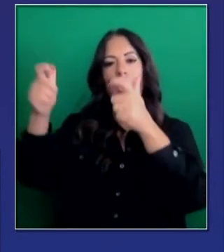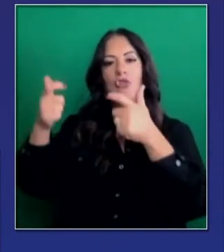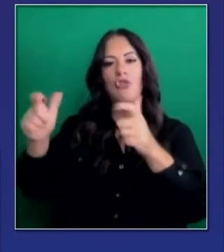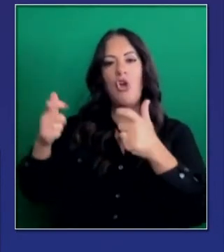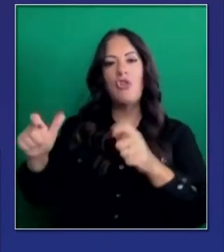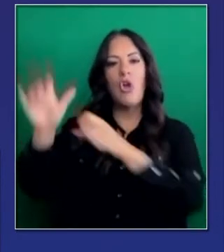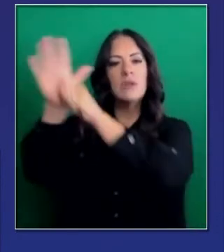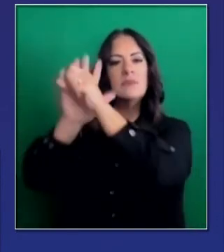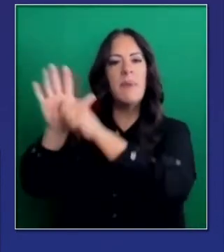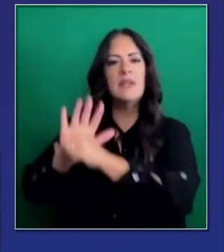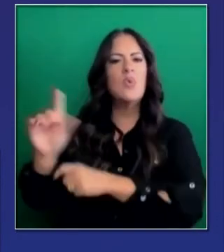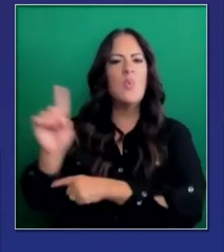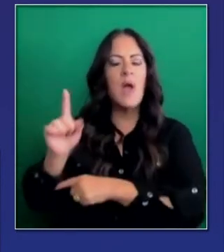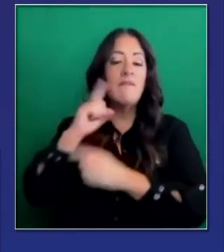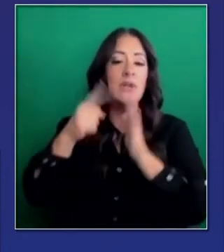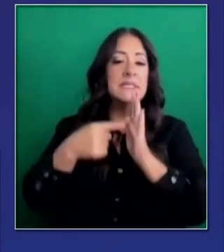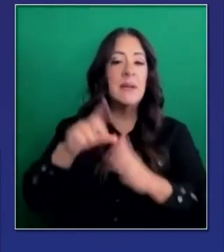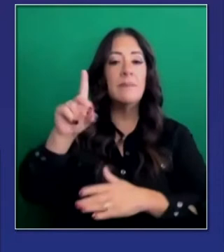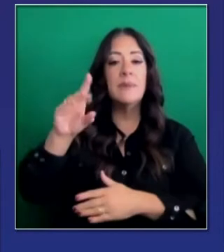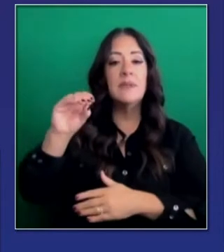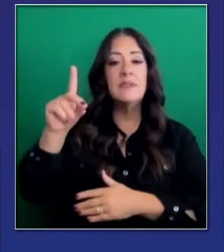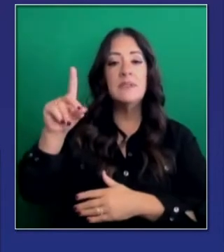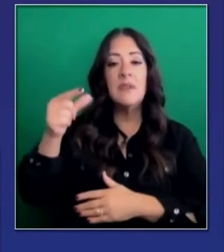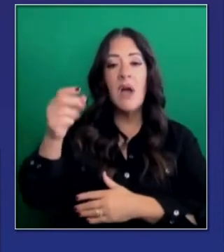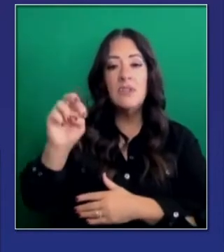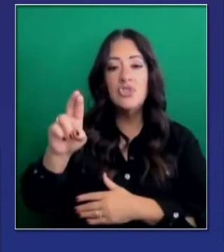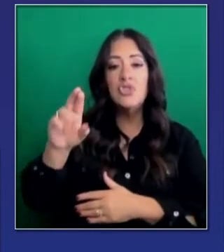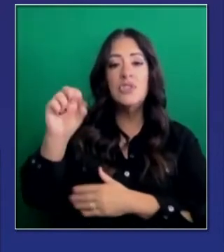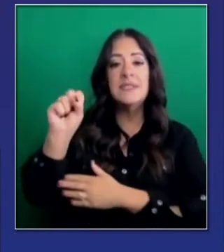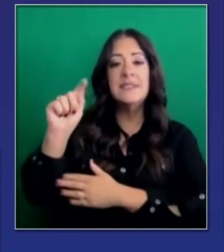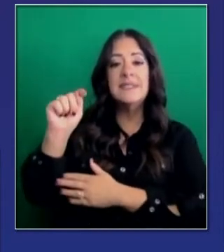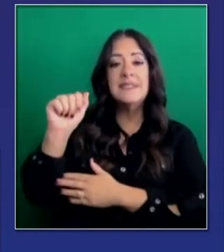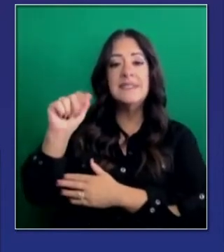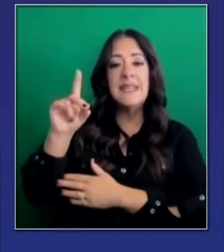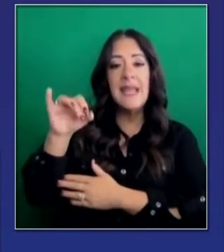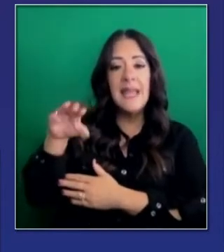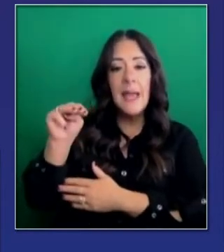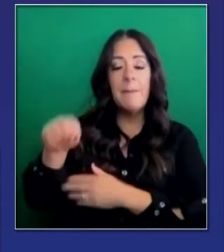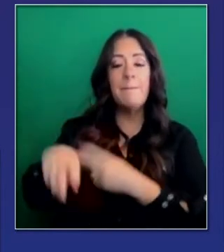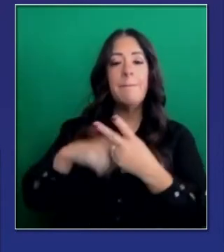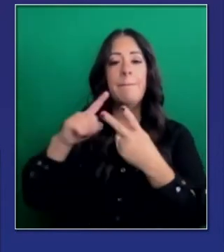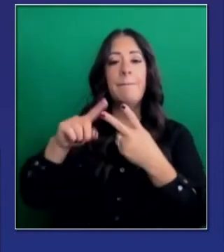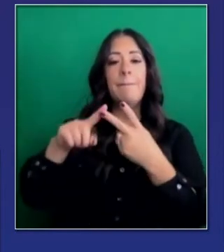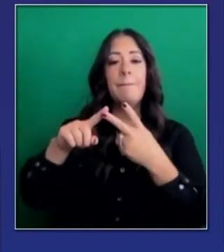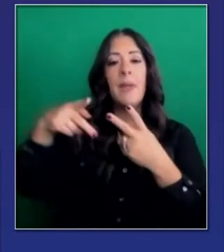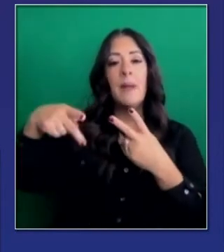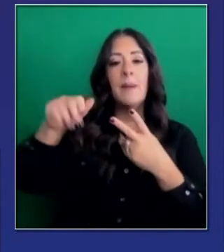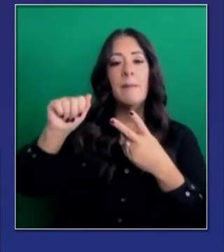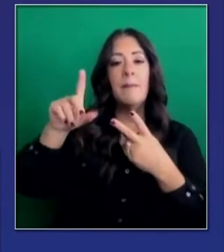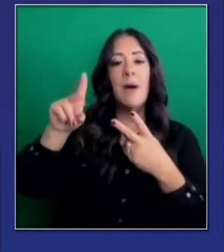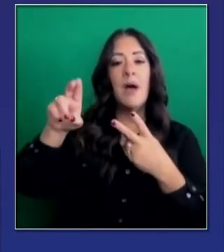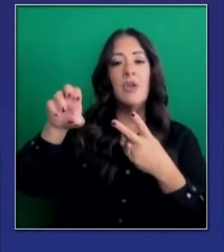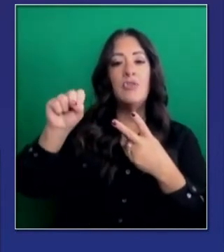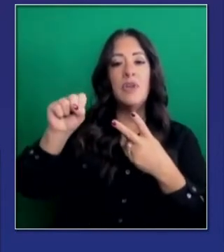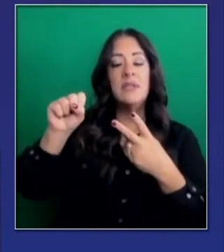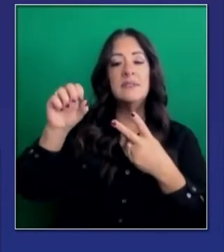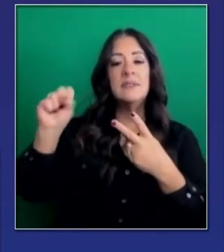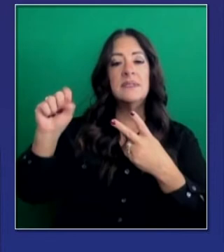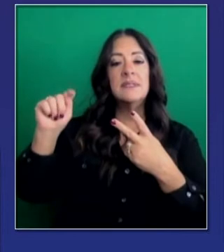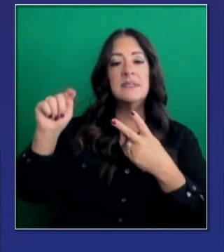hacerlo o sea el estadio dodgers el estadio de los padres que expo son estos lugares enormes